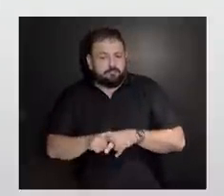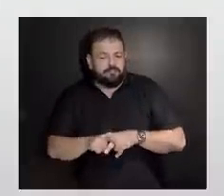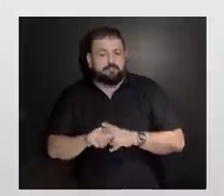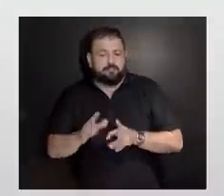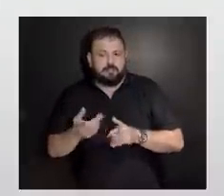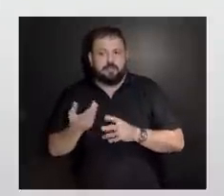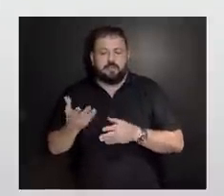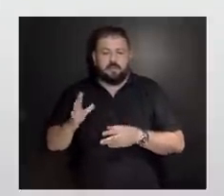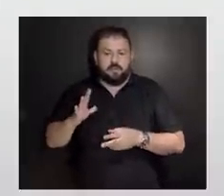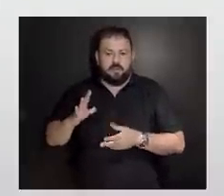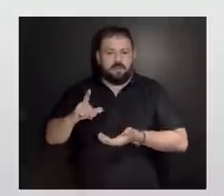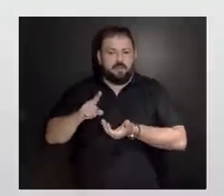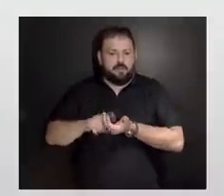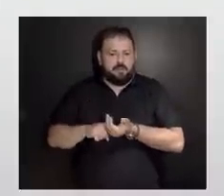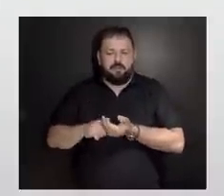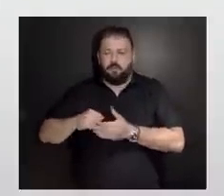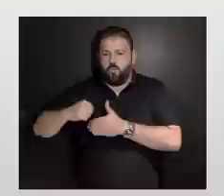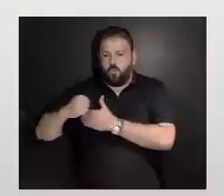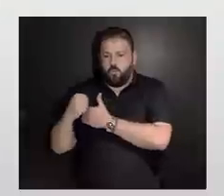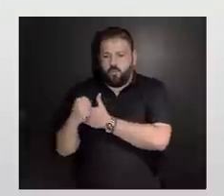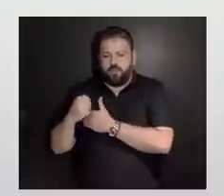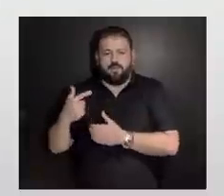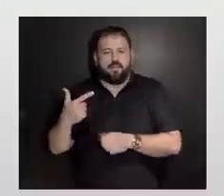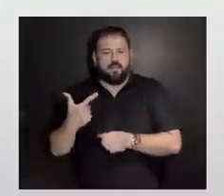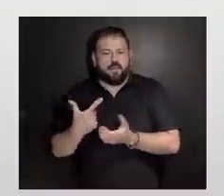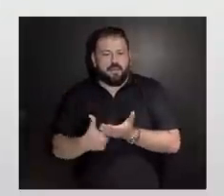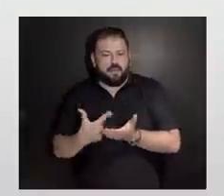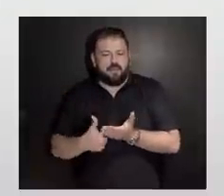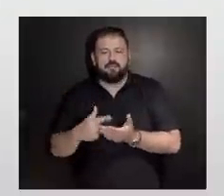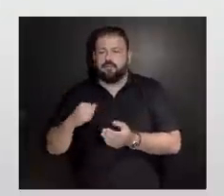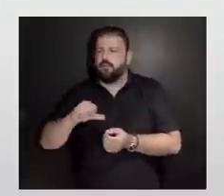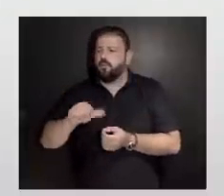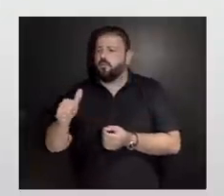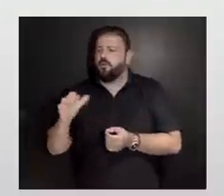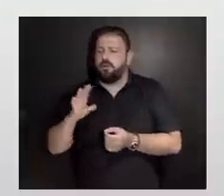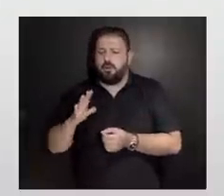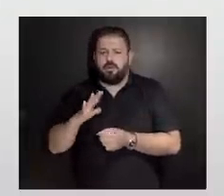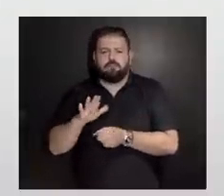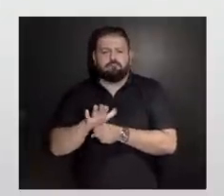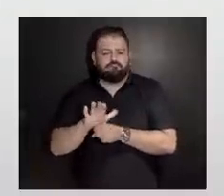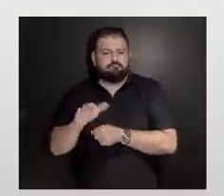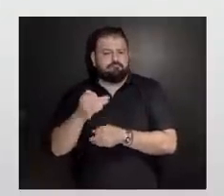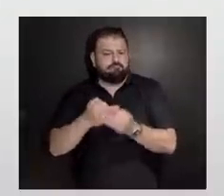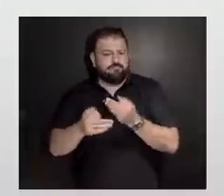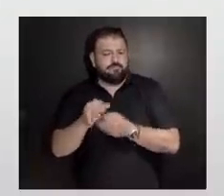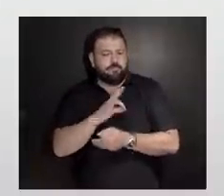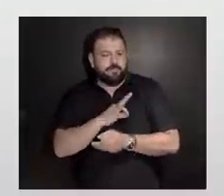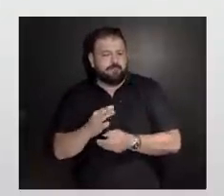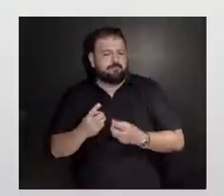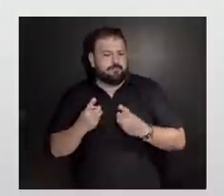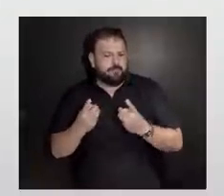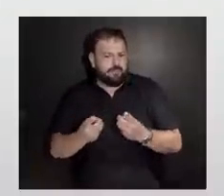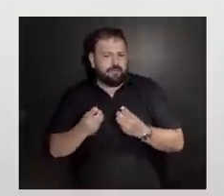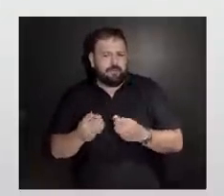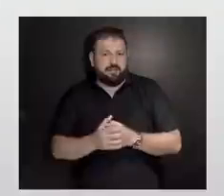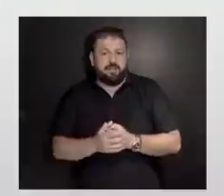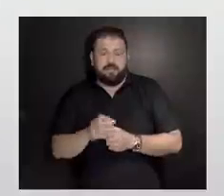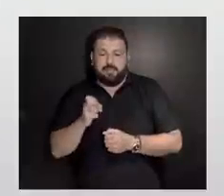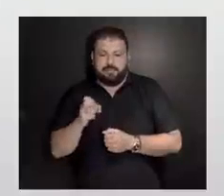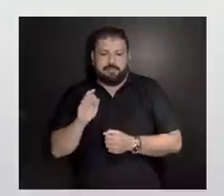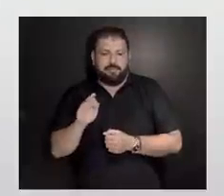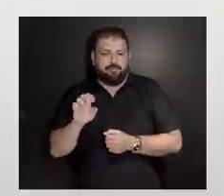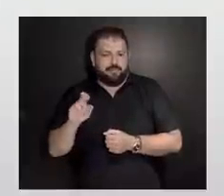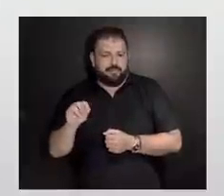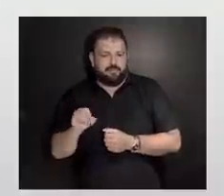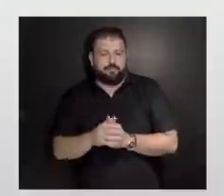la grasa que ya tenemos almacenada y dejar estos nutrientes que mencionamos pues para lo que es el feto y